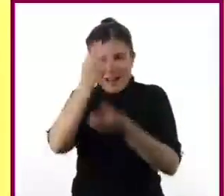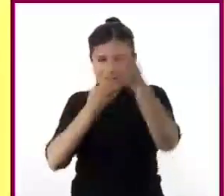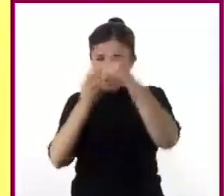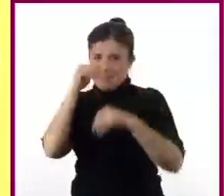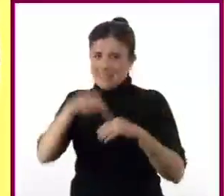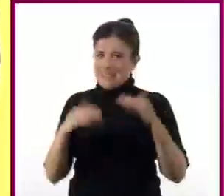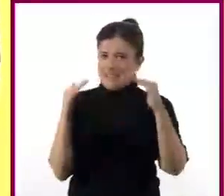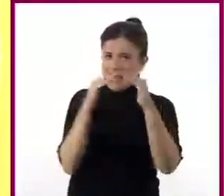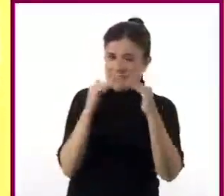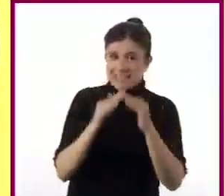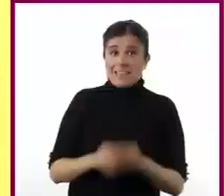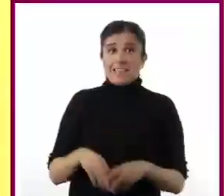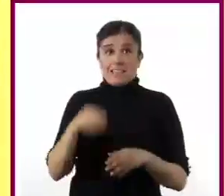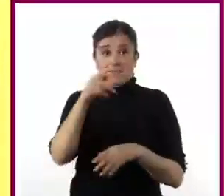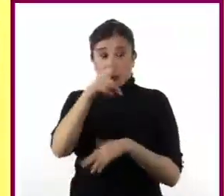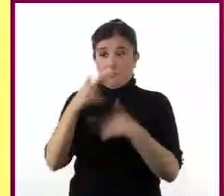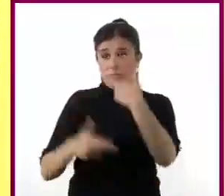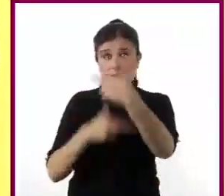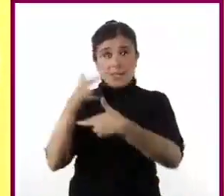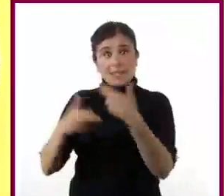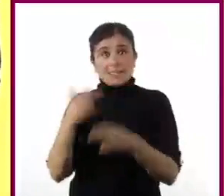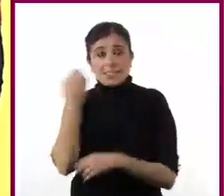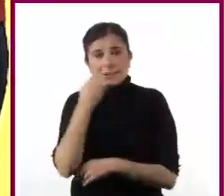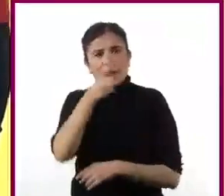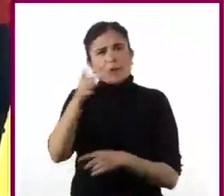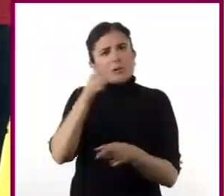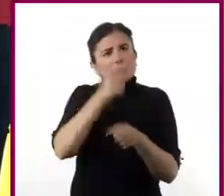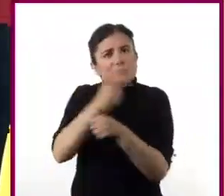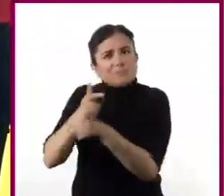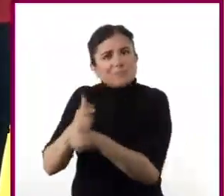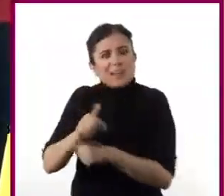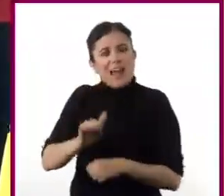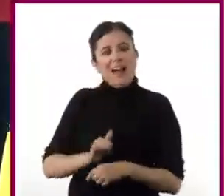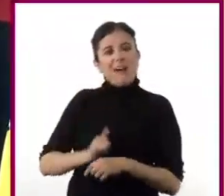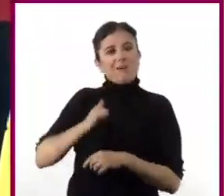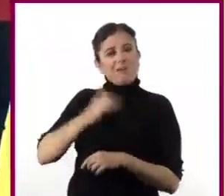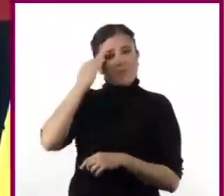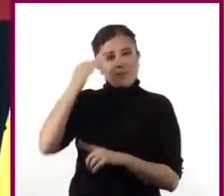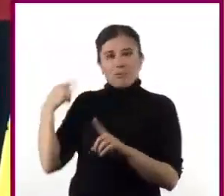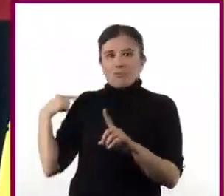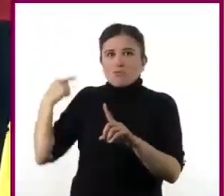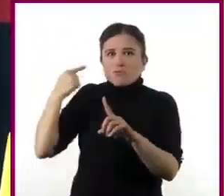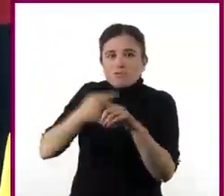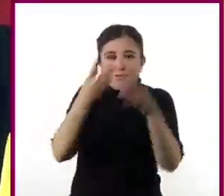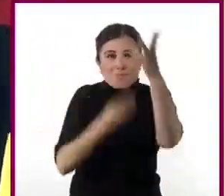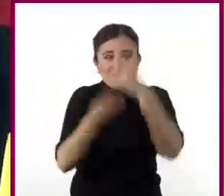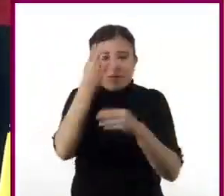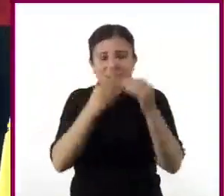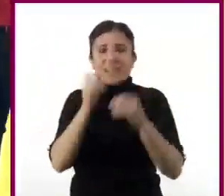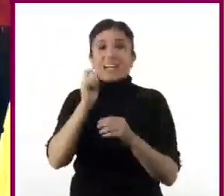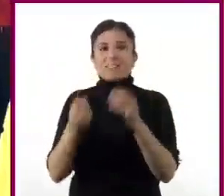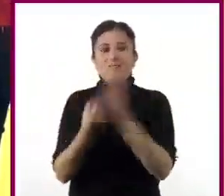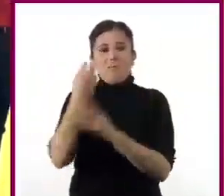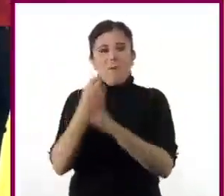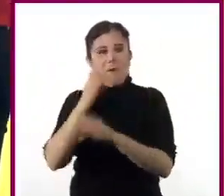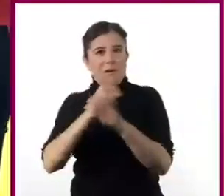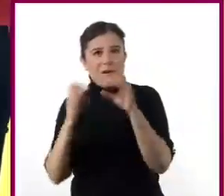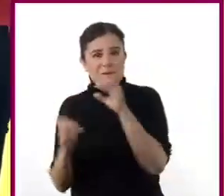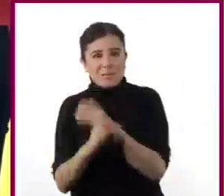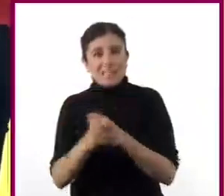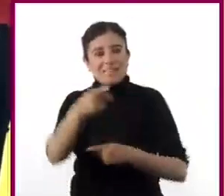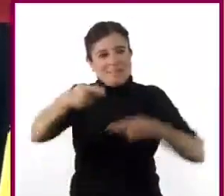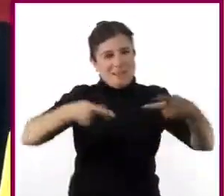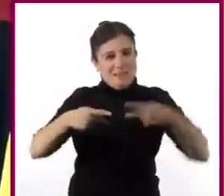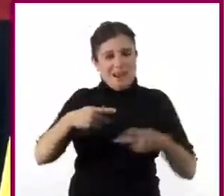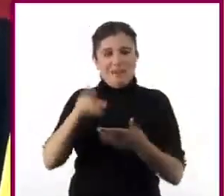Casa. De este modo, cuando regresen a la escuela se darán cuenta que han aprovechado su tiempo y que saben cosas nuevas. Preparen papel